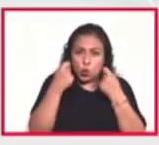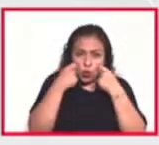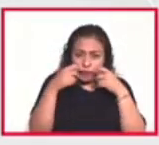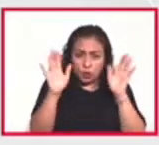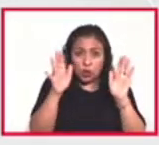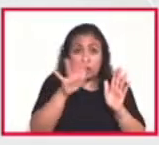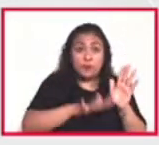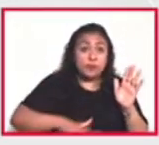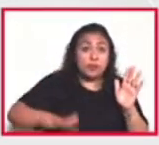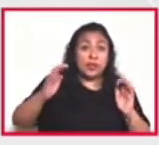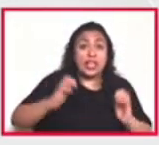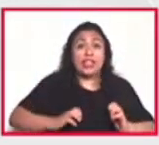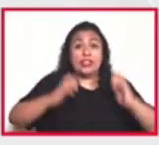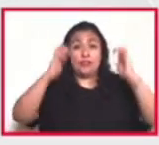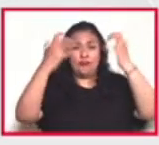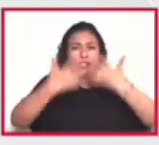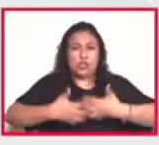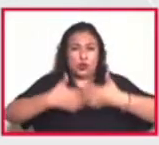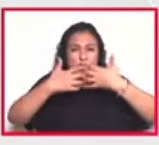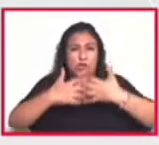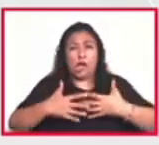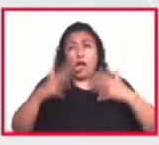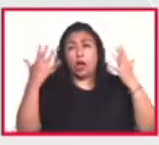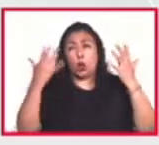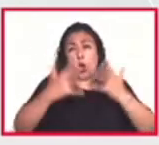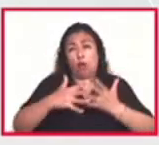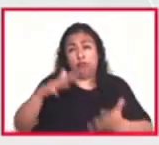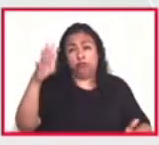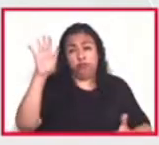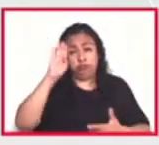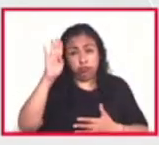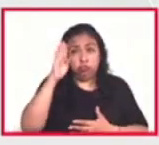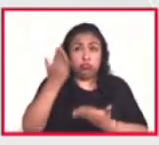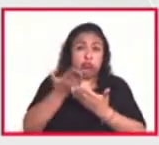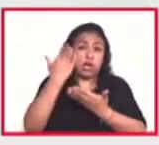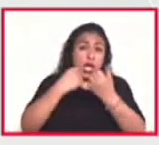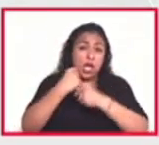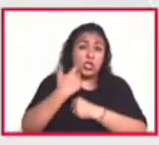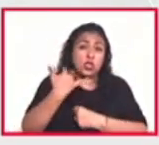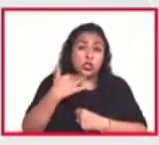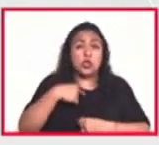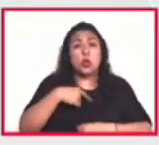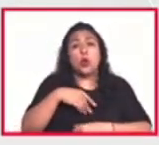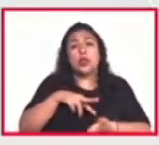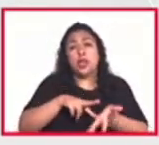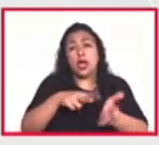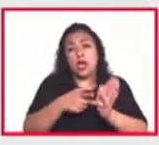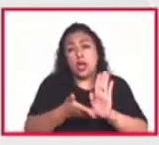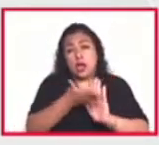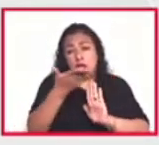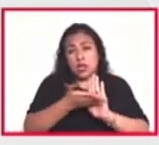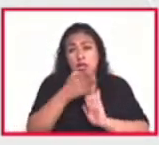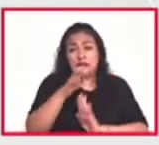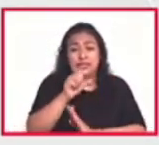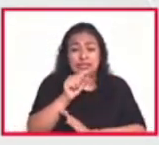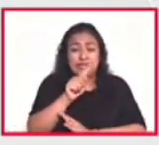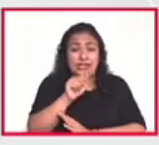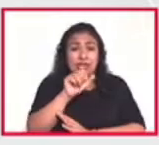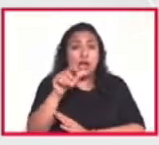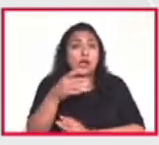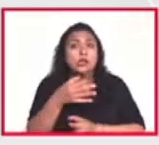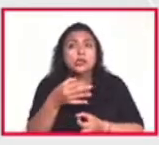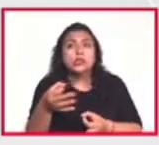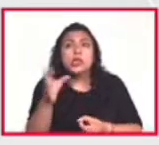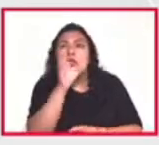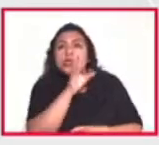un edificio industrial monumental que data de los años 50 y de arquitectura estalinista, es un gran imán para varios curiosos